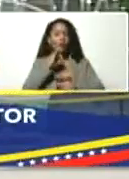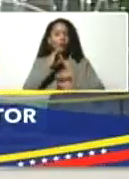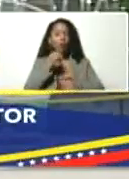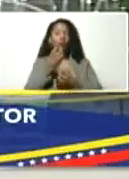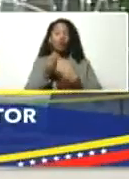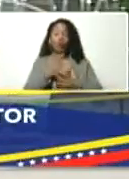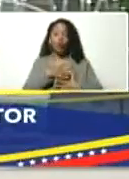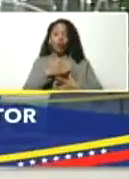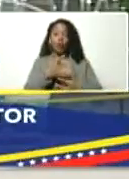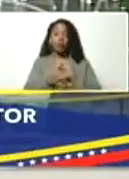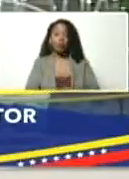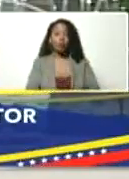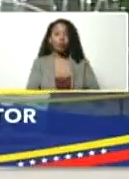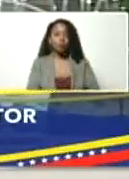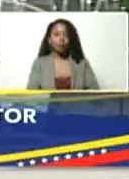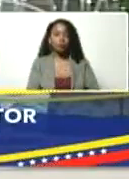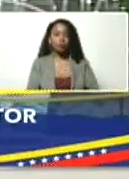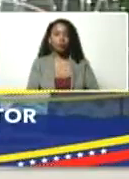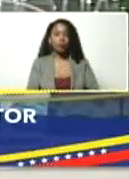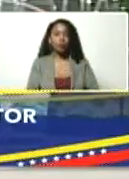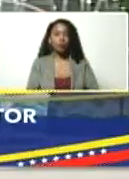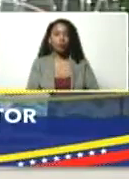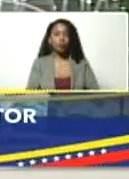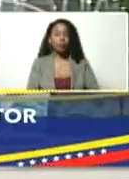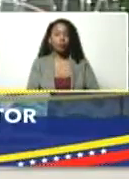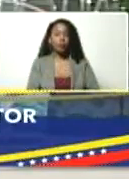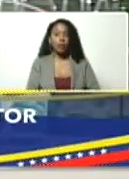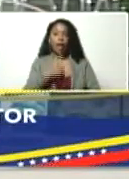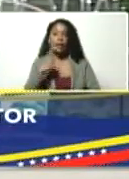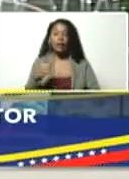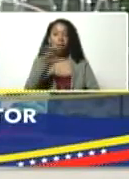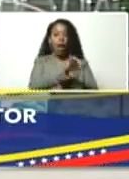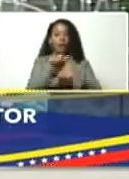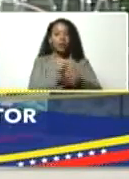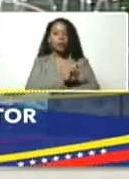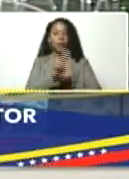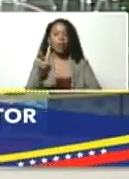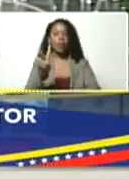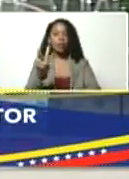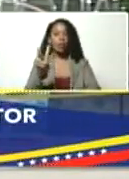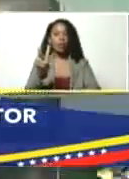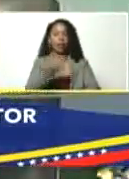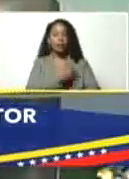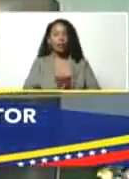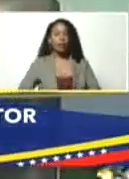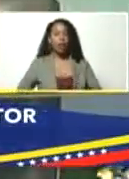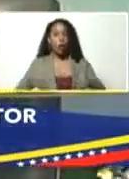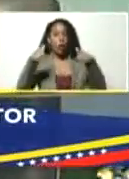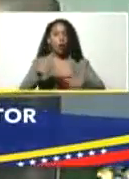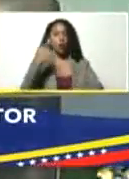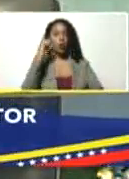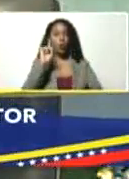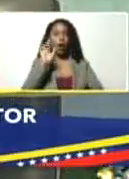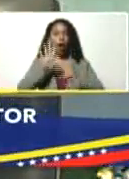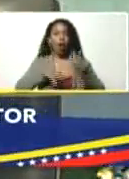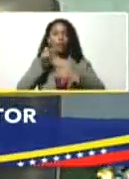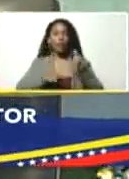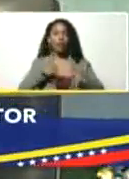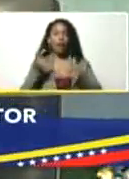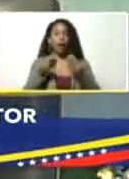interesantes que me daba la vicepresidenta ejecutiva, que estuvo hoy en un evento